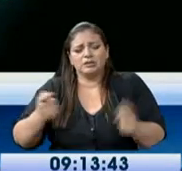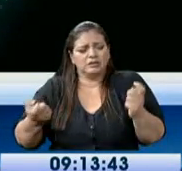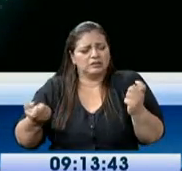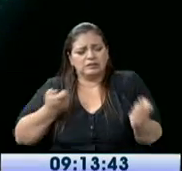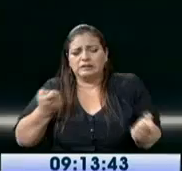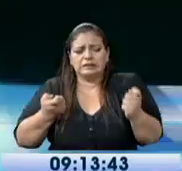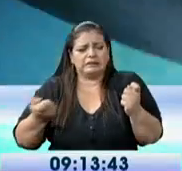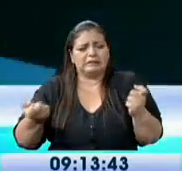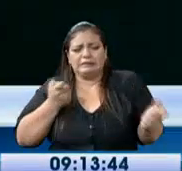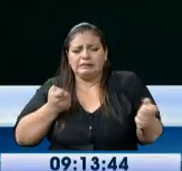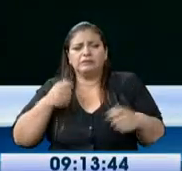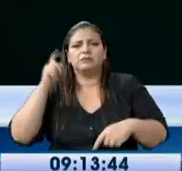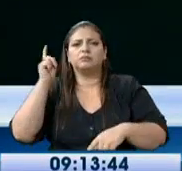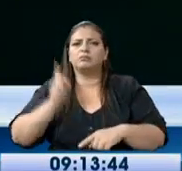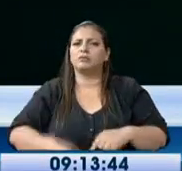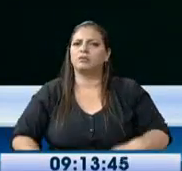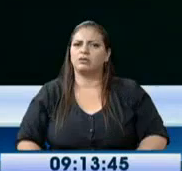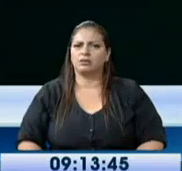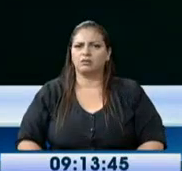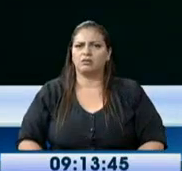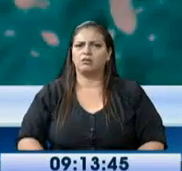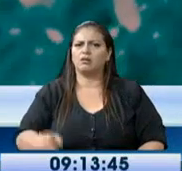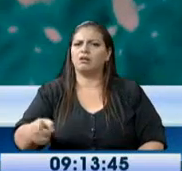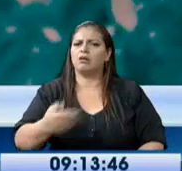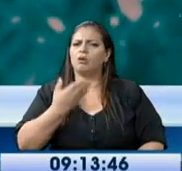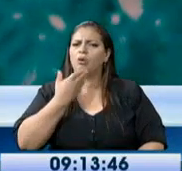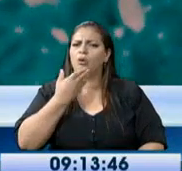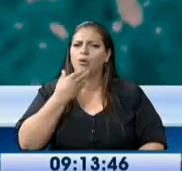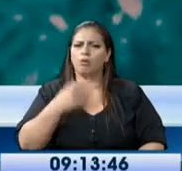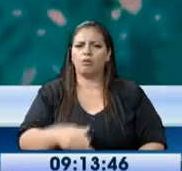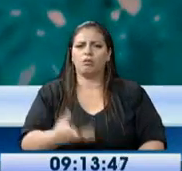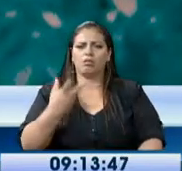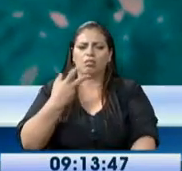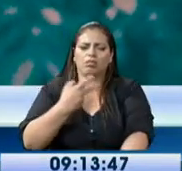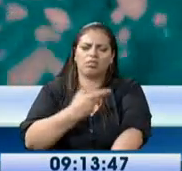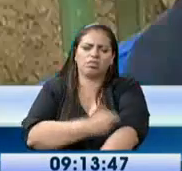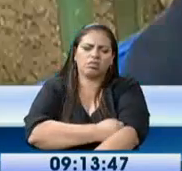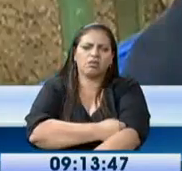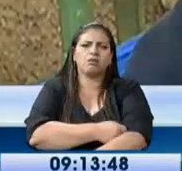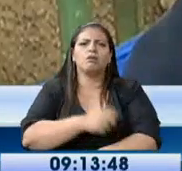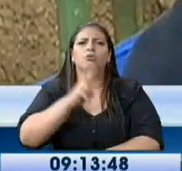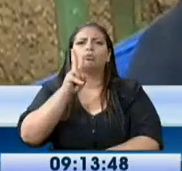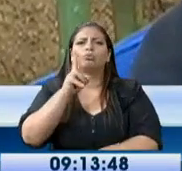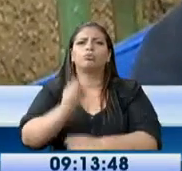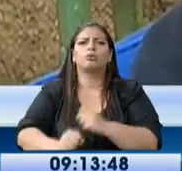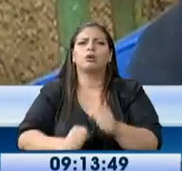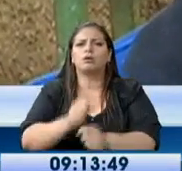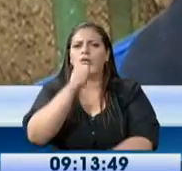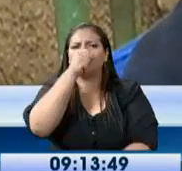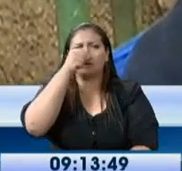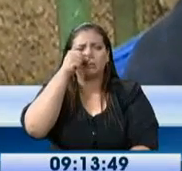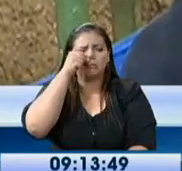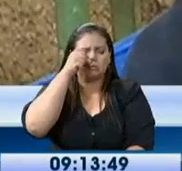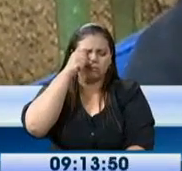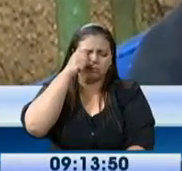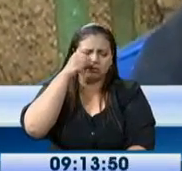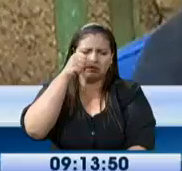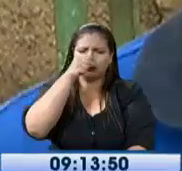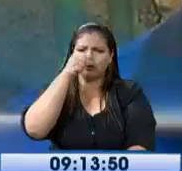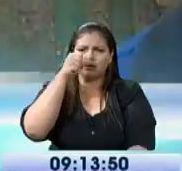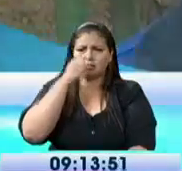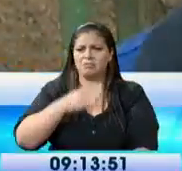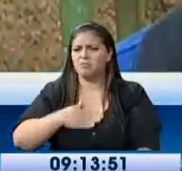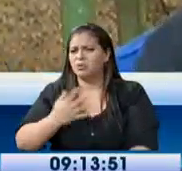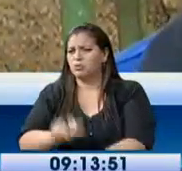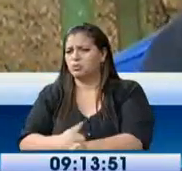está atrapado por un vicio que le quiebra la voluntad desde hace 2 años. Porque igual es mi sangre y me duele tanto verlo como andan acá. Eso,